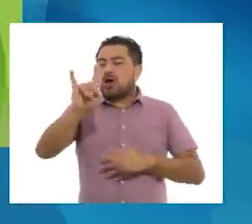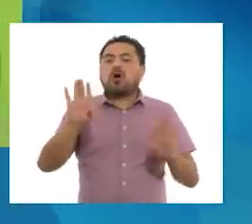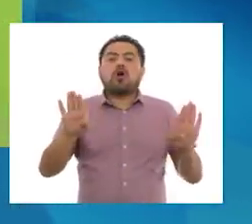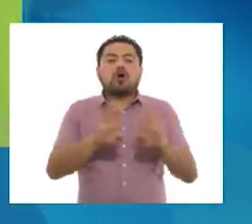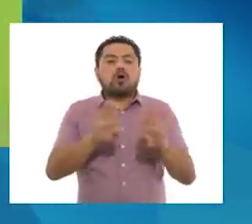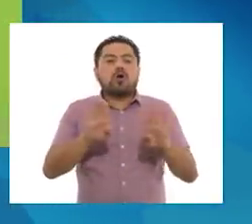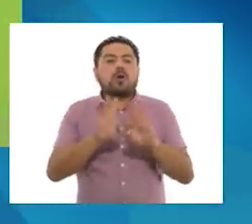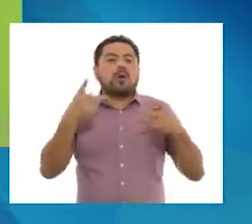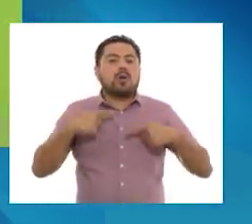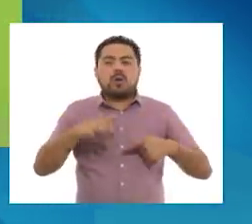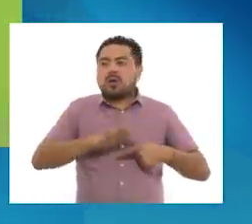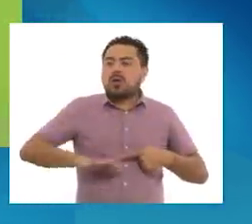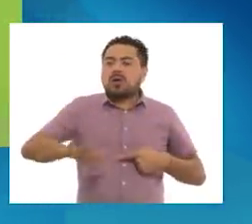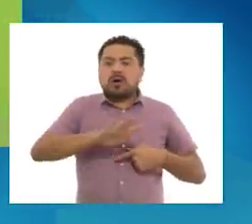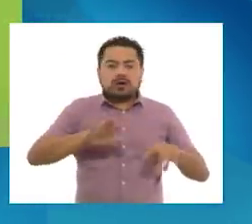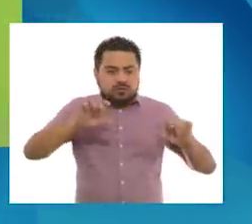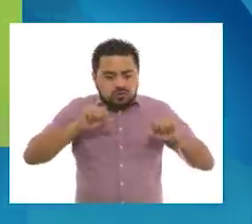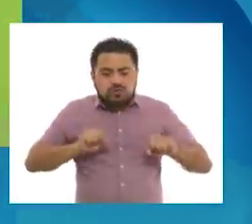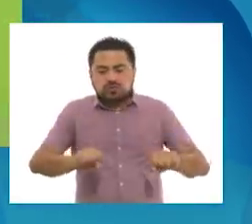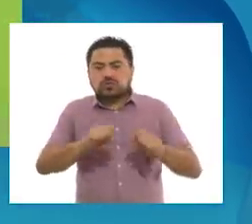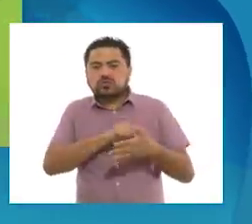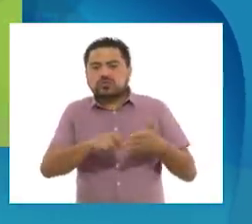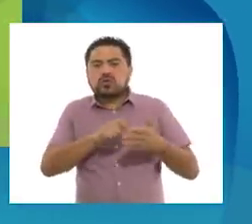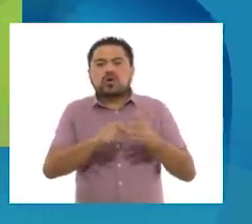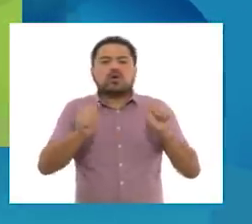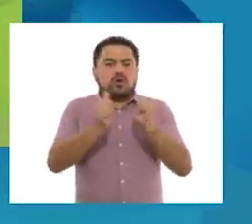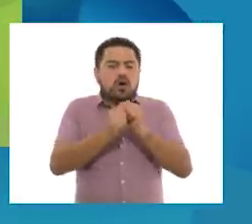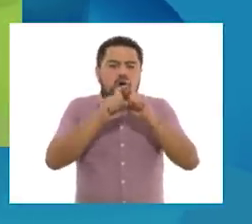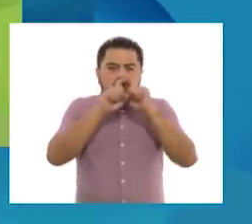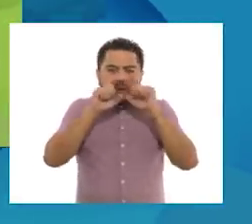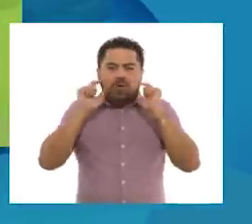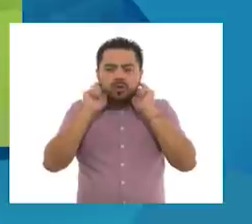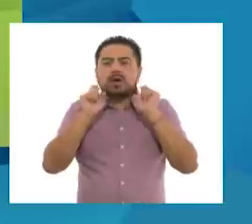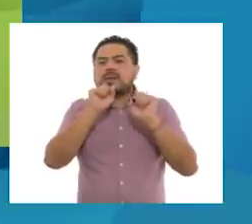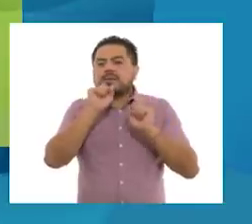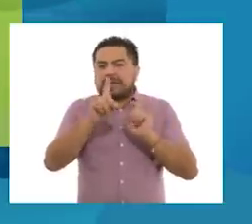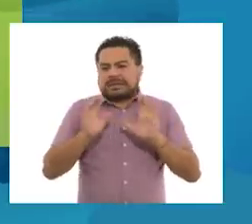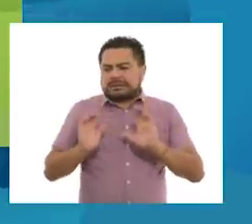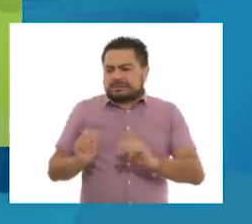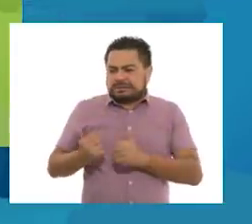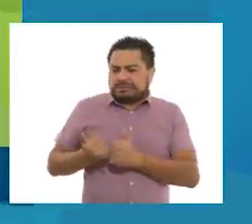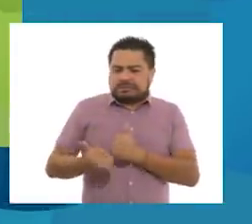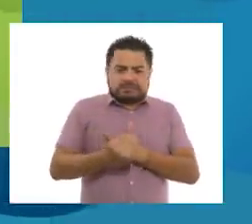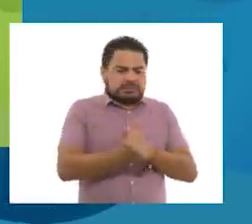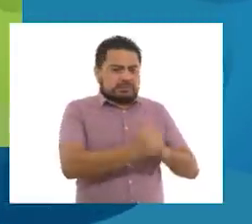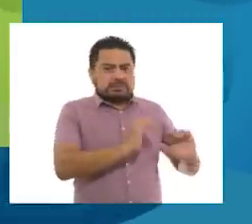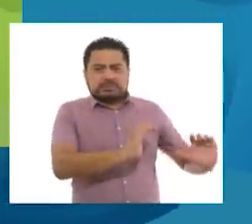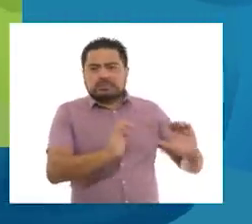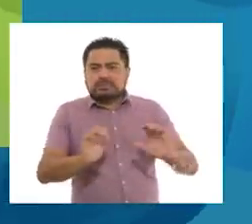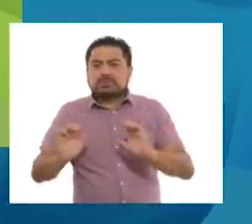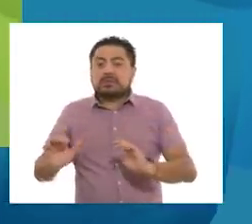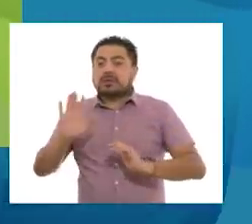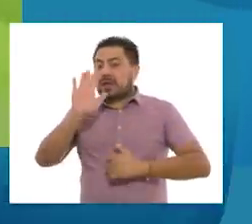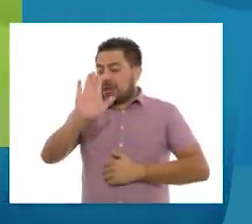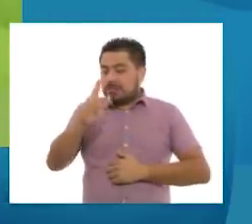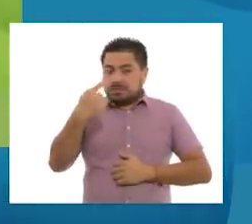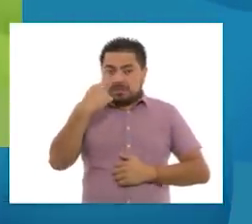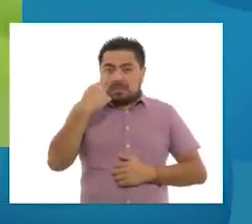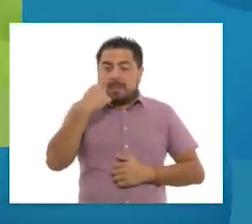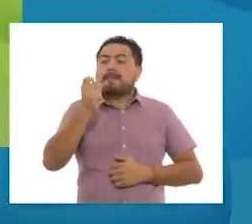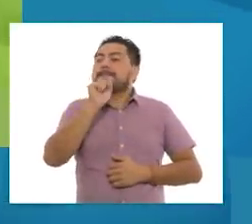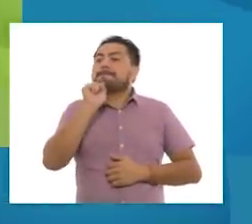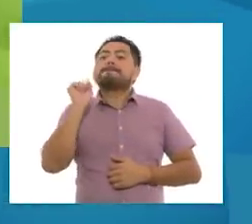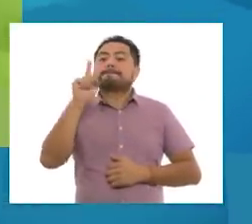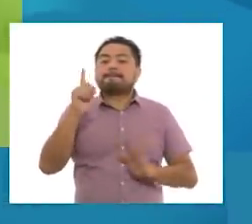va la gente ahora al supermercado, con su cubrebocas y guardando la sana distancia. Y miren,